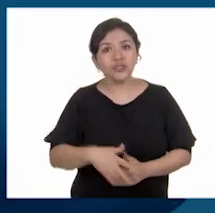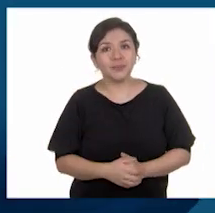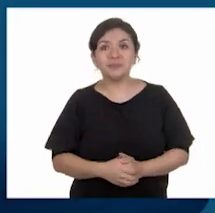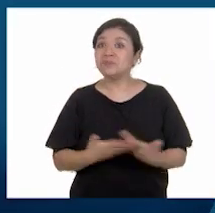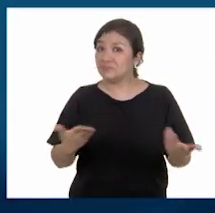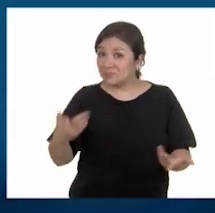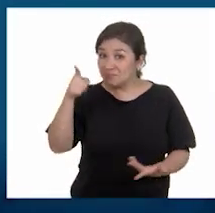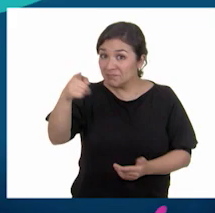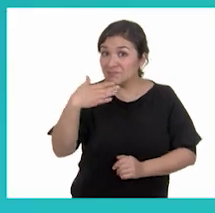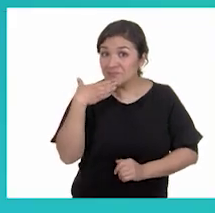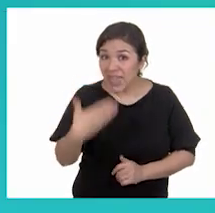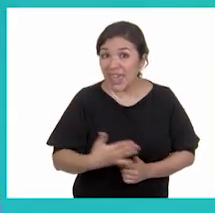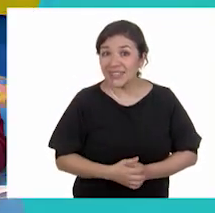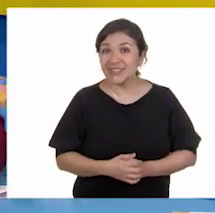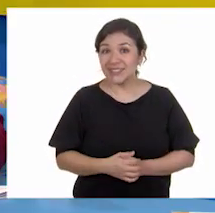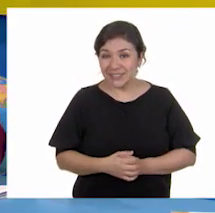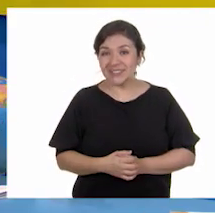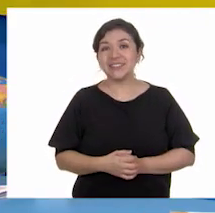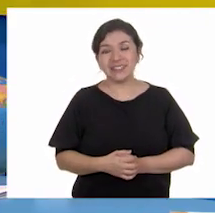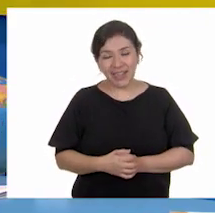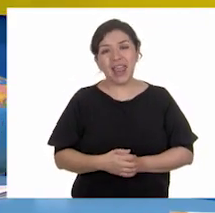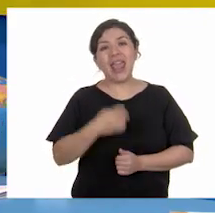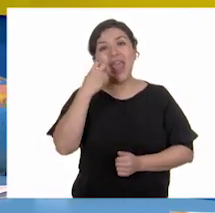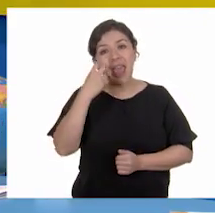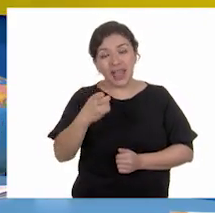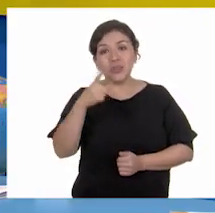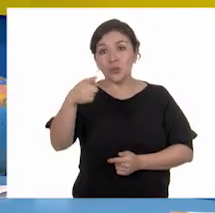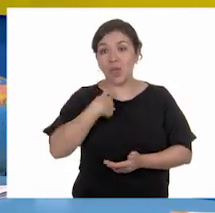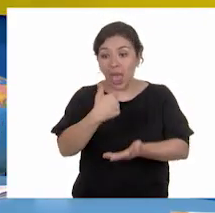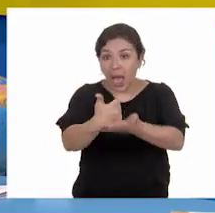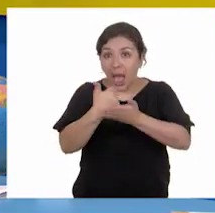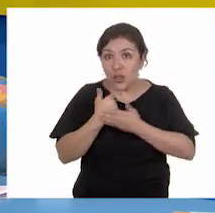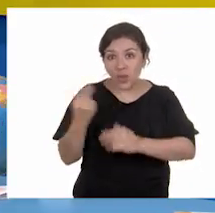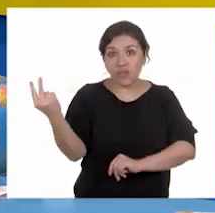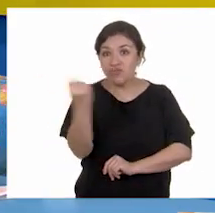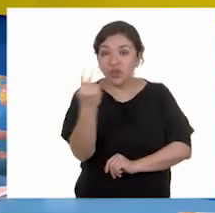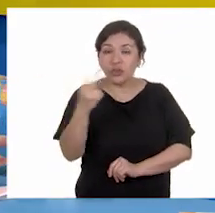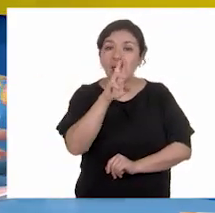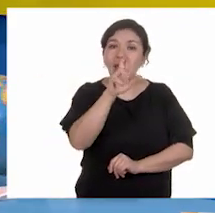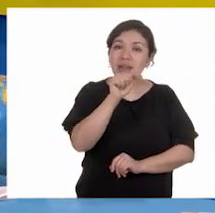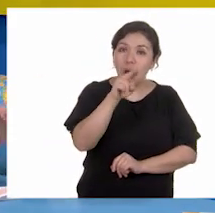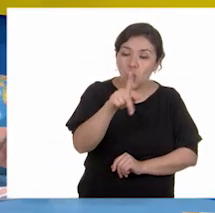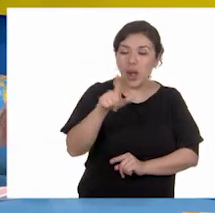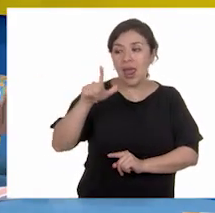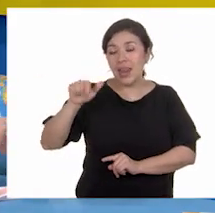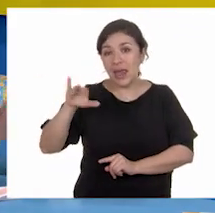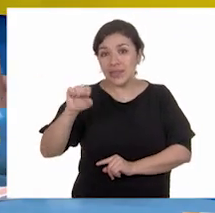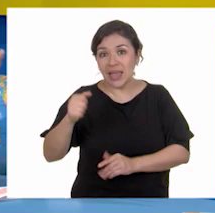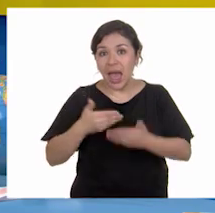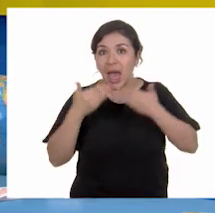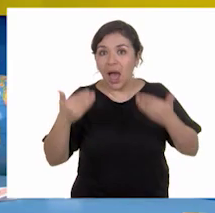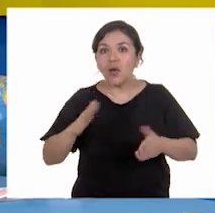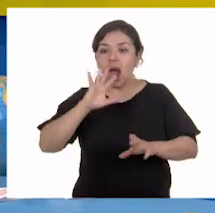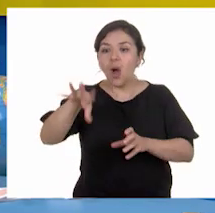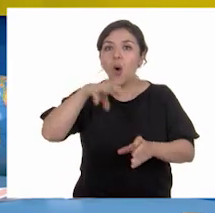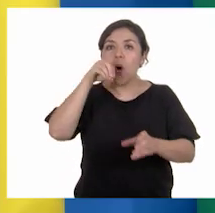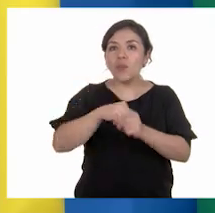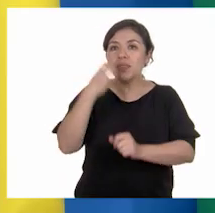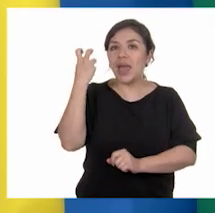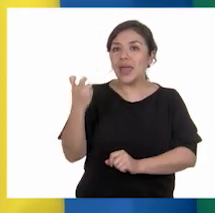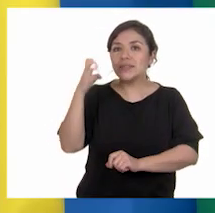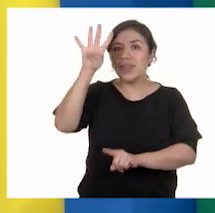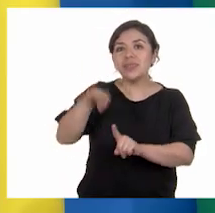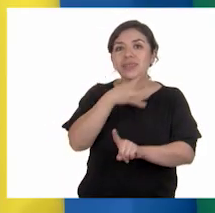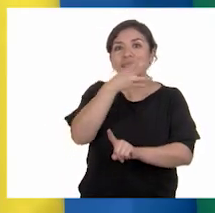Muy bien. Pues con la valiosa ayuda de Raúl y Larisa, ya tenemos completa